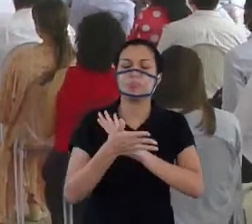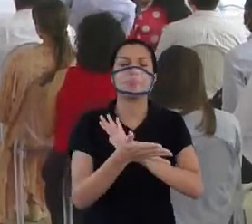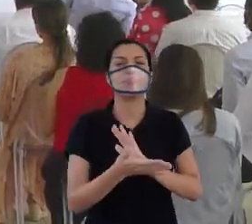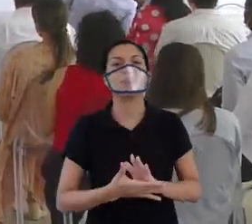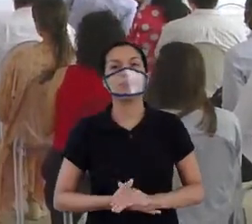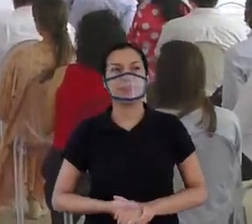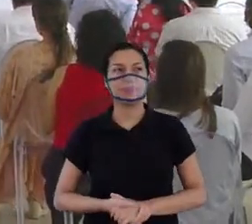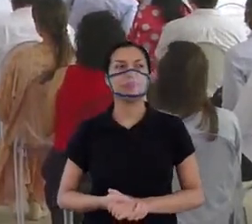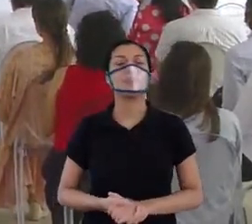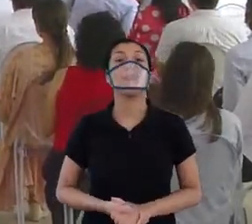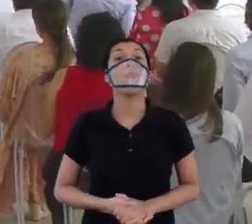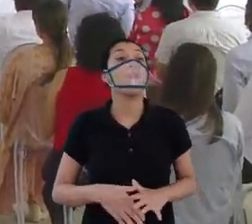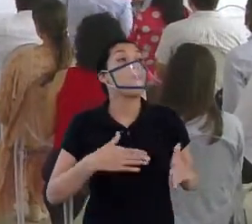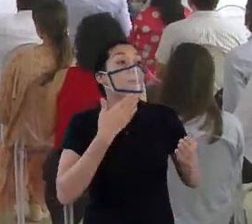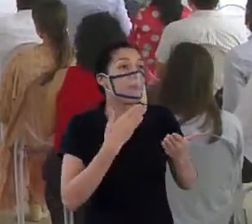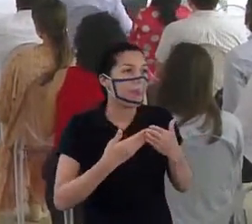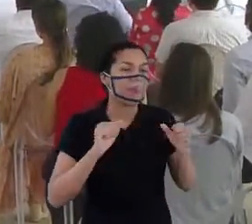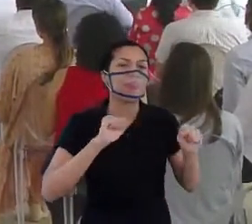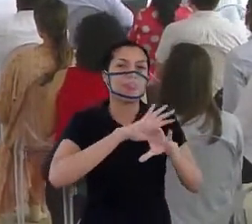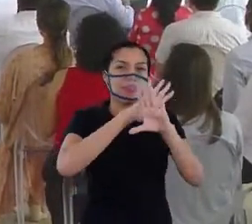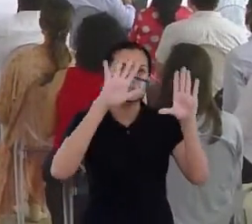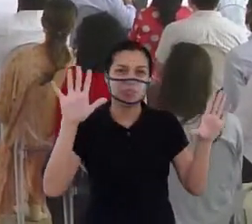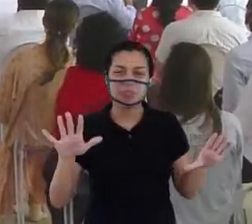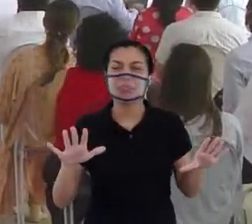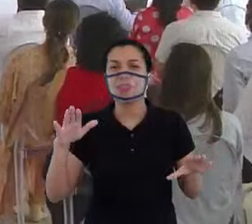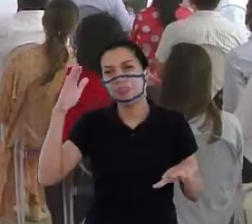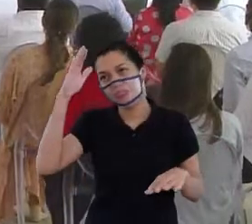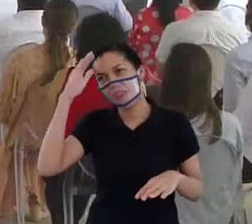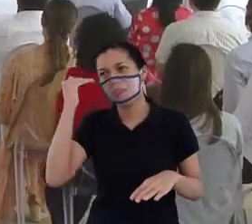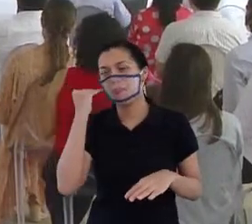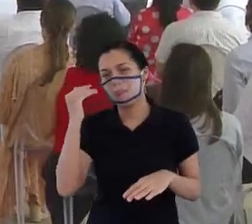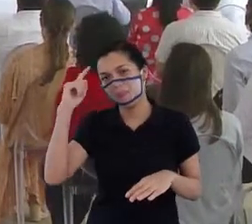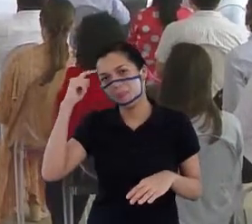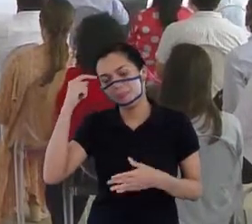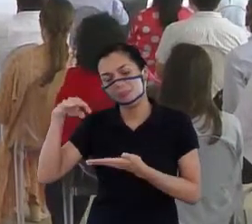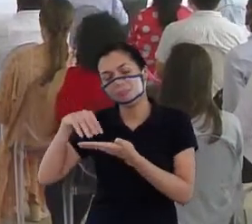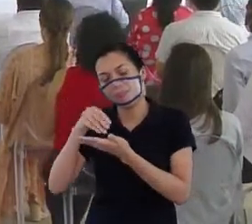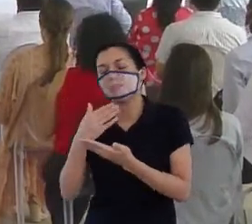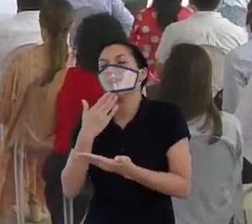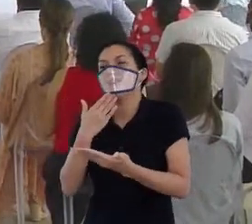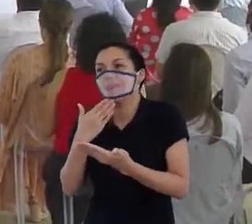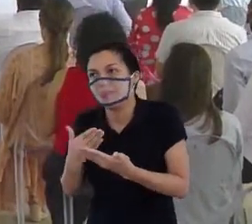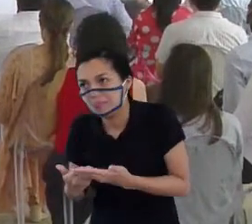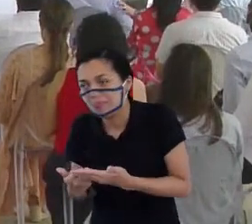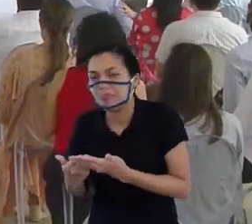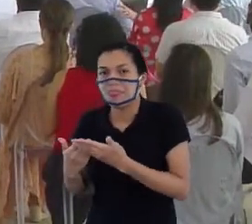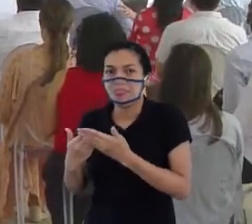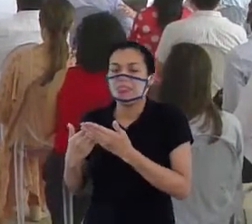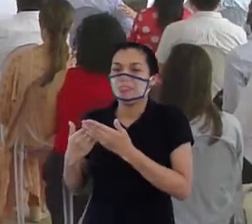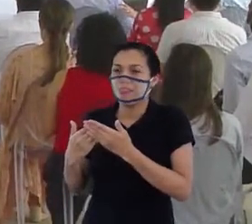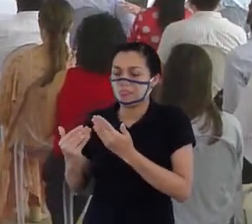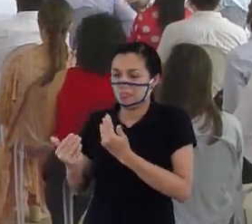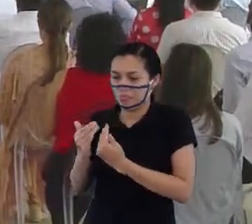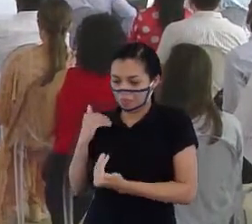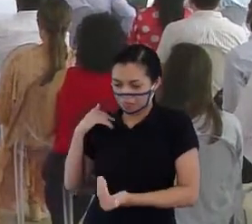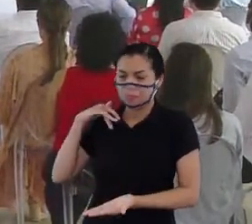Bueno, buenos días a todos. Elsa, Jaime, muchísimas gracias por esta invitación que nos hacen a todos hoy a estar